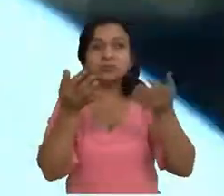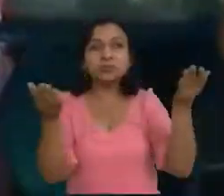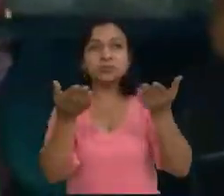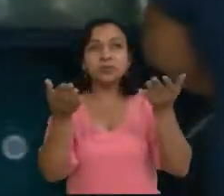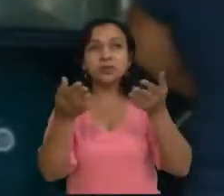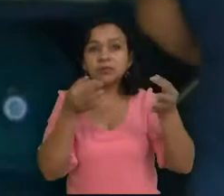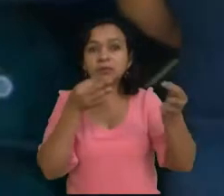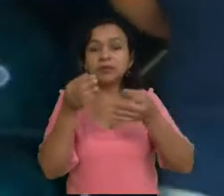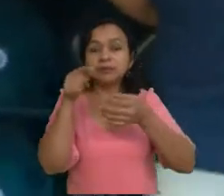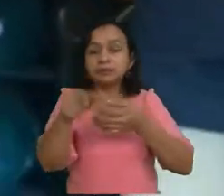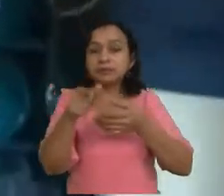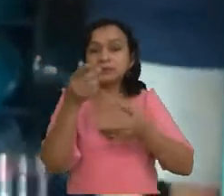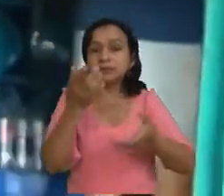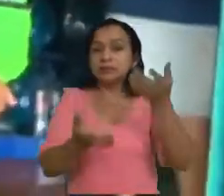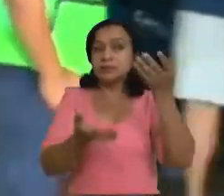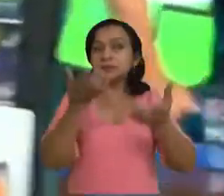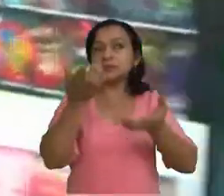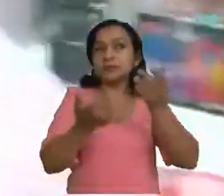detalles que tienen de este incendio.